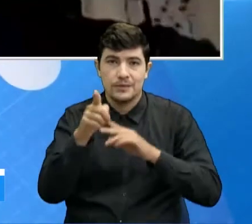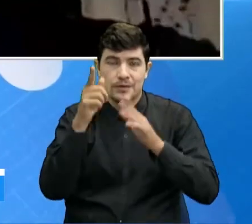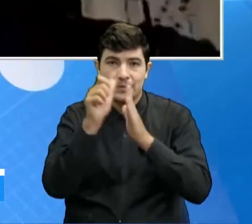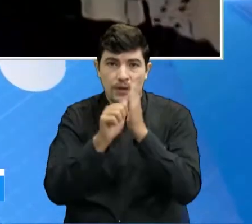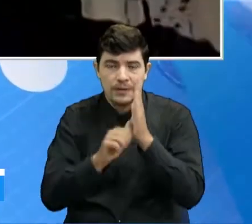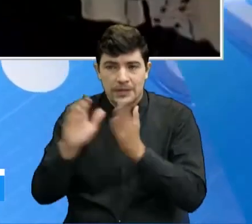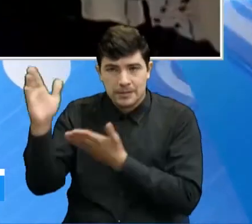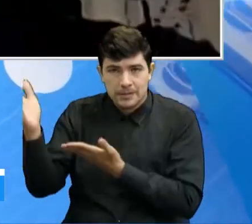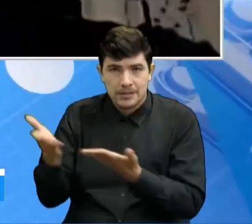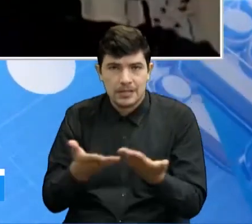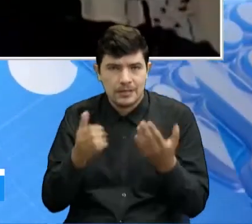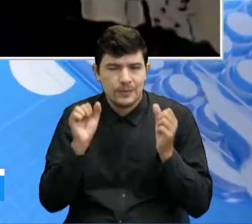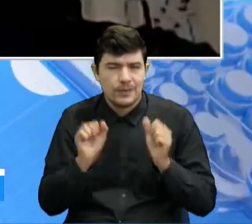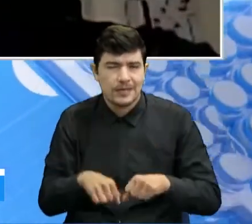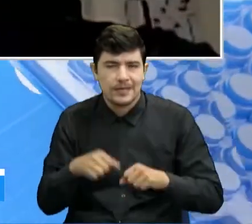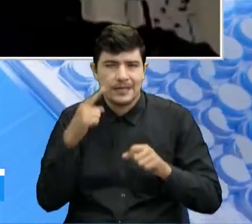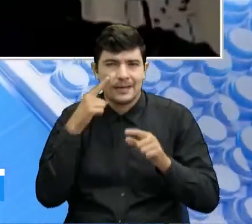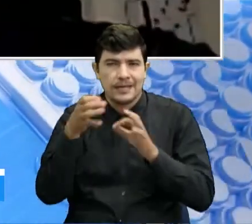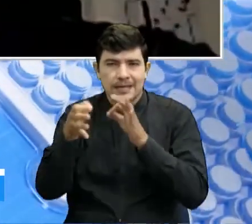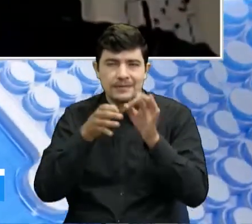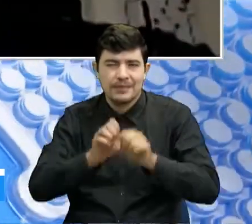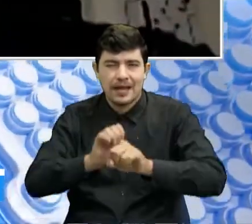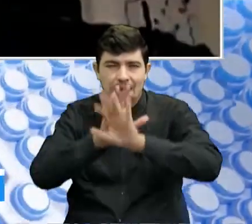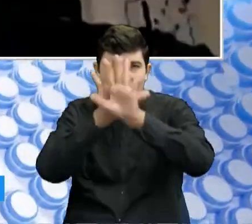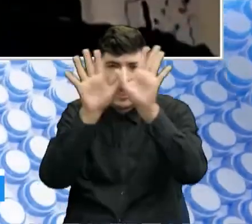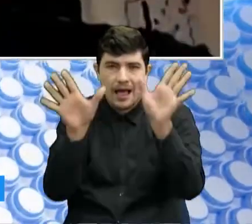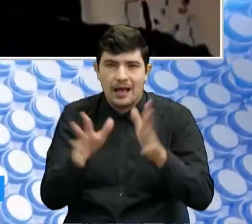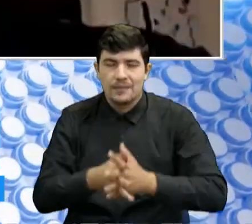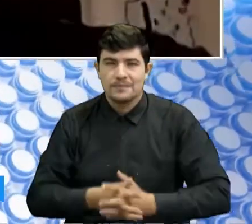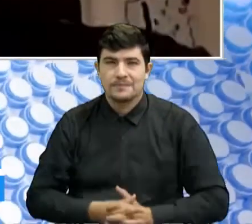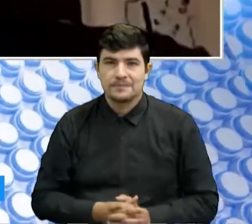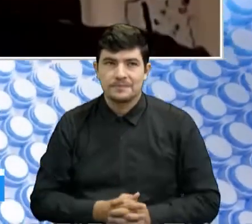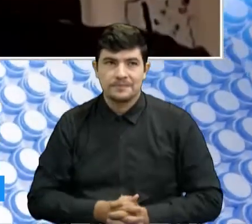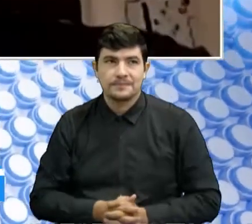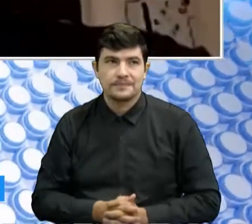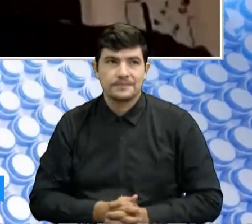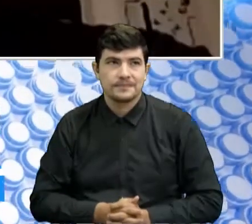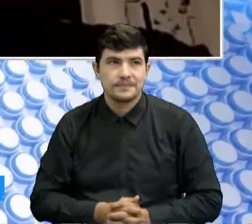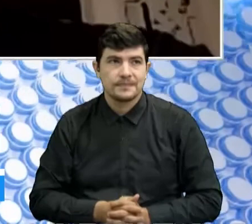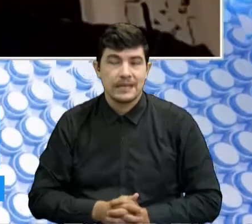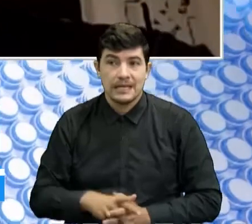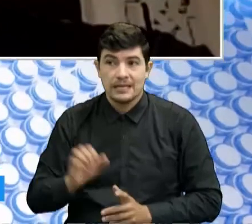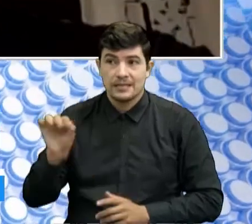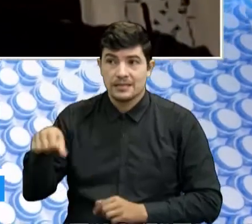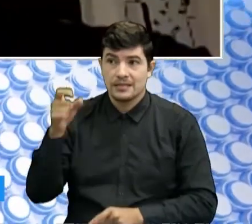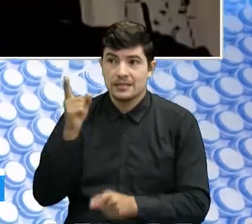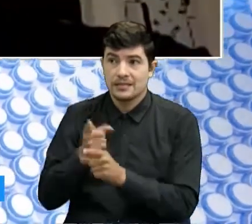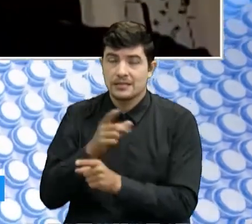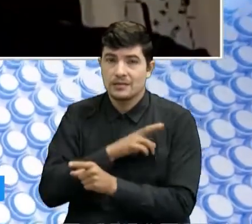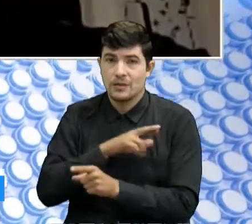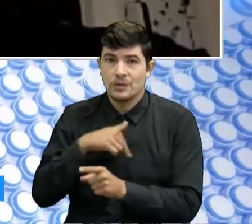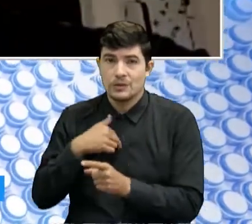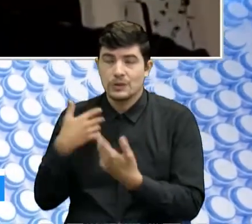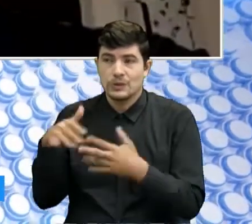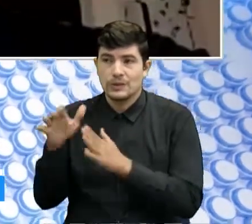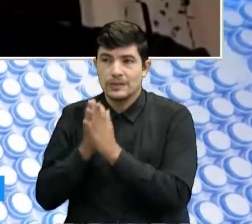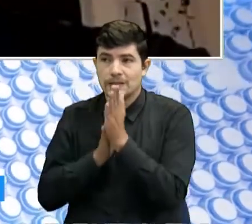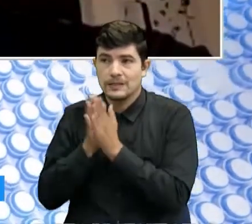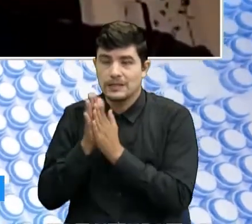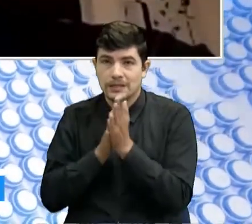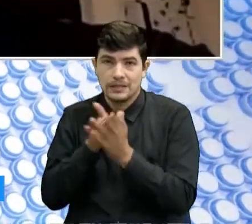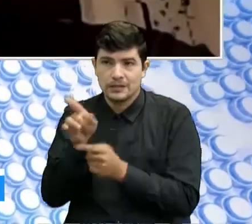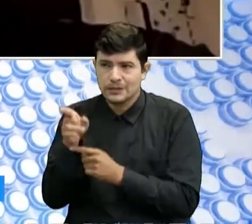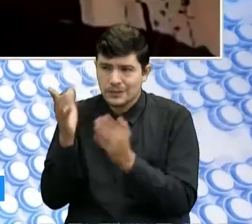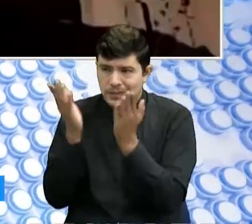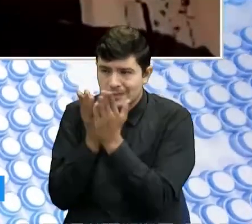recibir para poder dar algún tipo de aclaración y explicación sobre este proyecto. Bueno, pues estamos nosotros muy expectantes frente a estos estudios, esta investigación